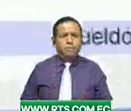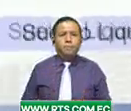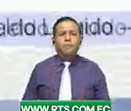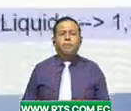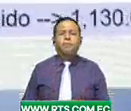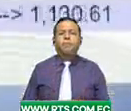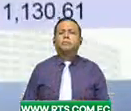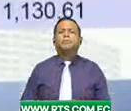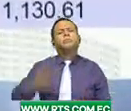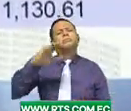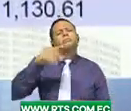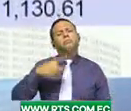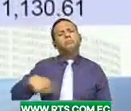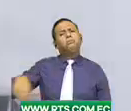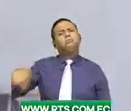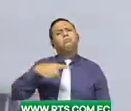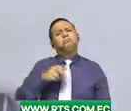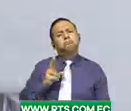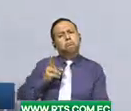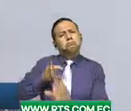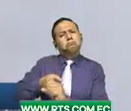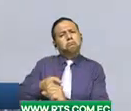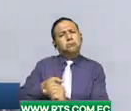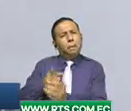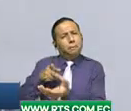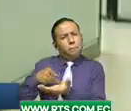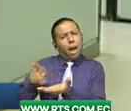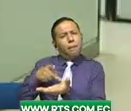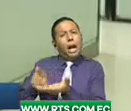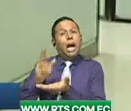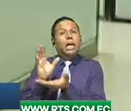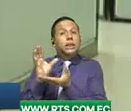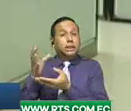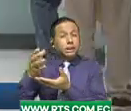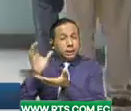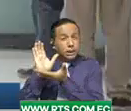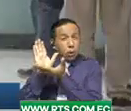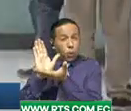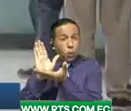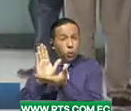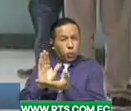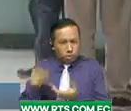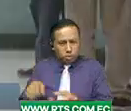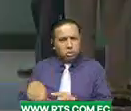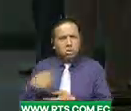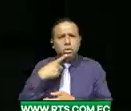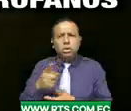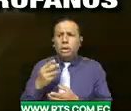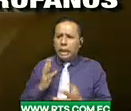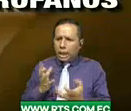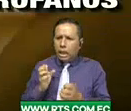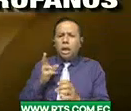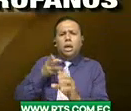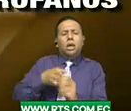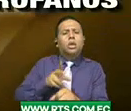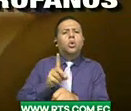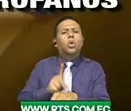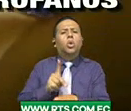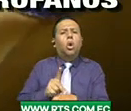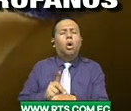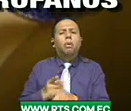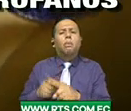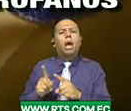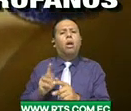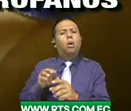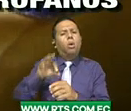Realizan aportaciones mensualmente al ISPOL, hasta para cubrir gastos médicos. Pero en los hospitales de la Policía Nacional no hay